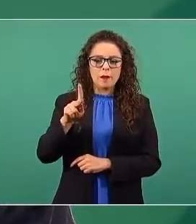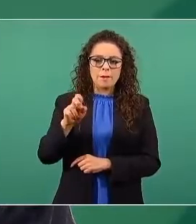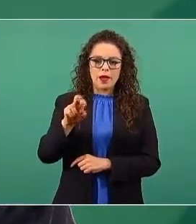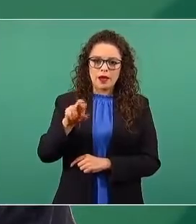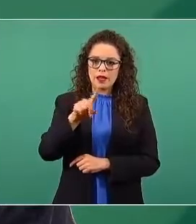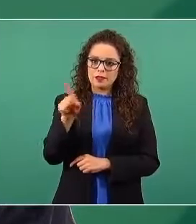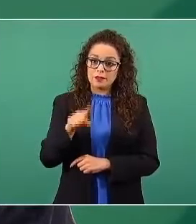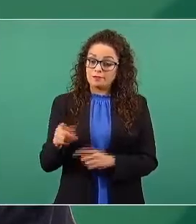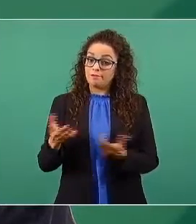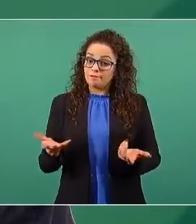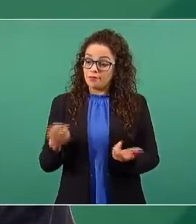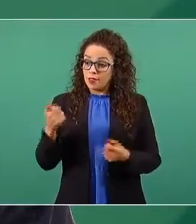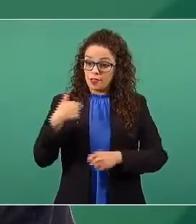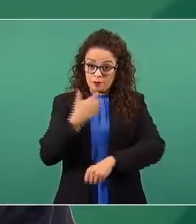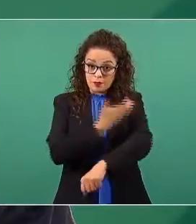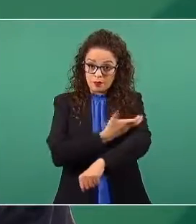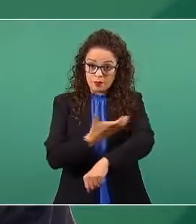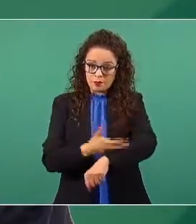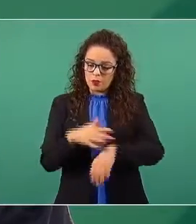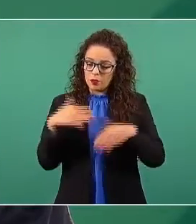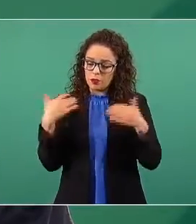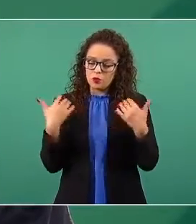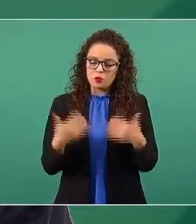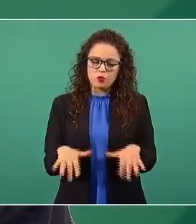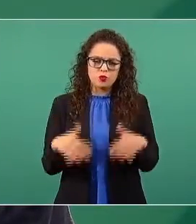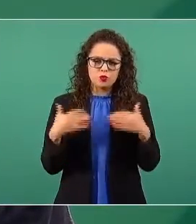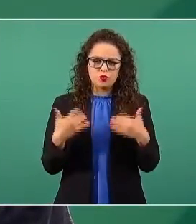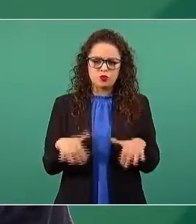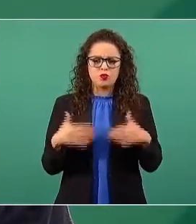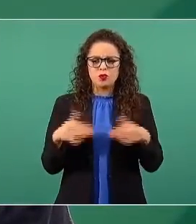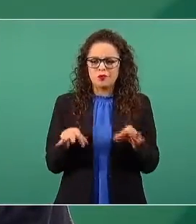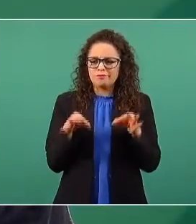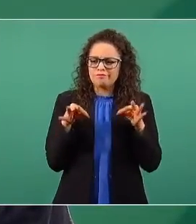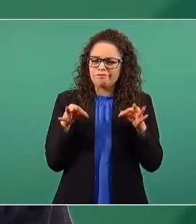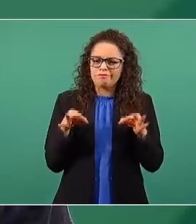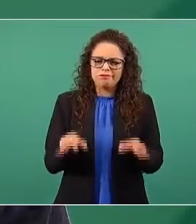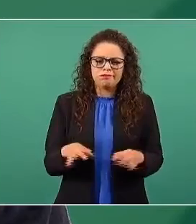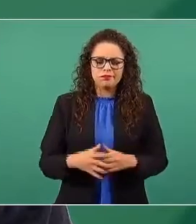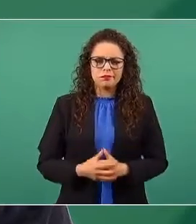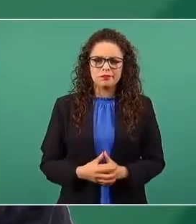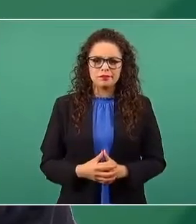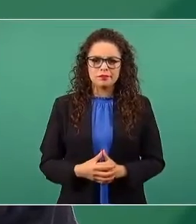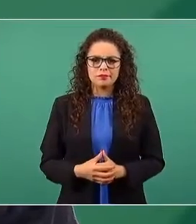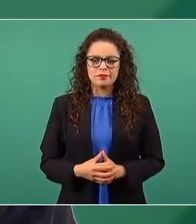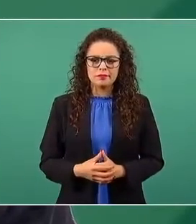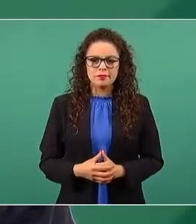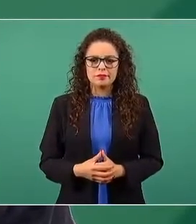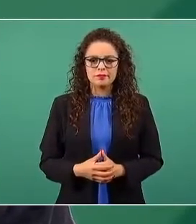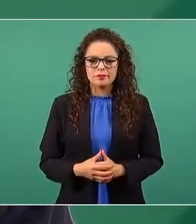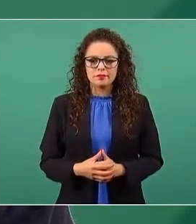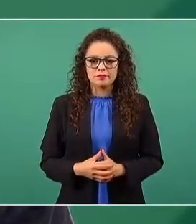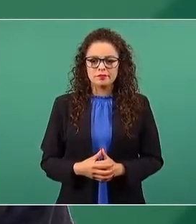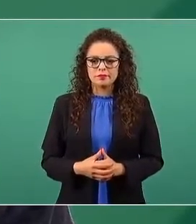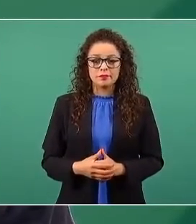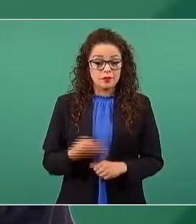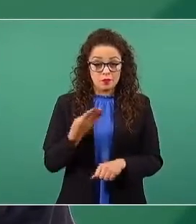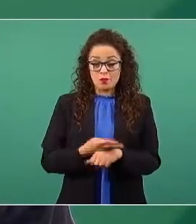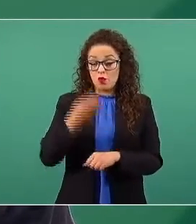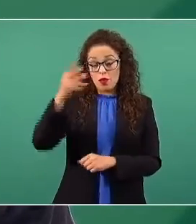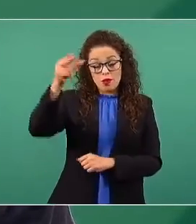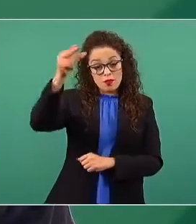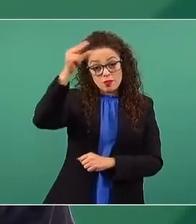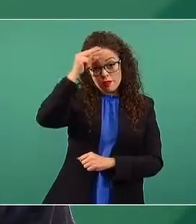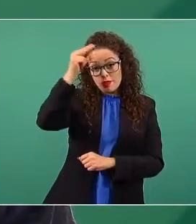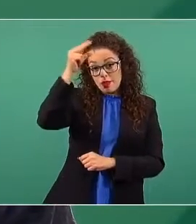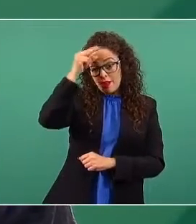Es un colega, un compañero excepcional, es muy competente, es una persona muy inteligente,